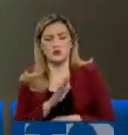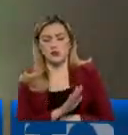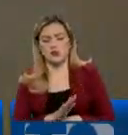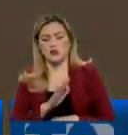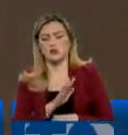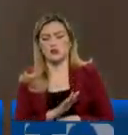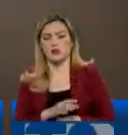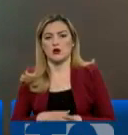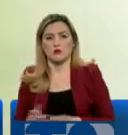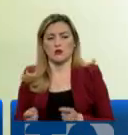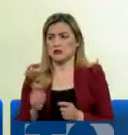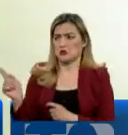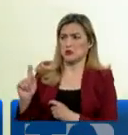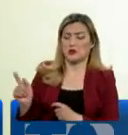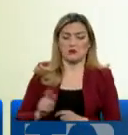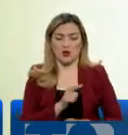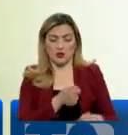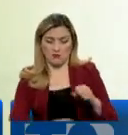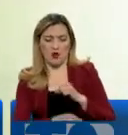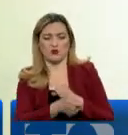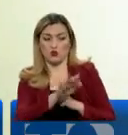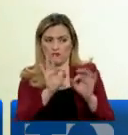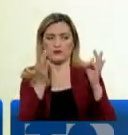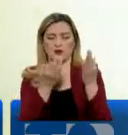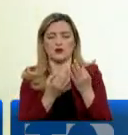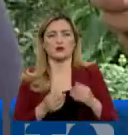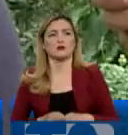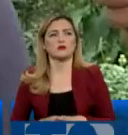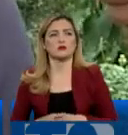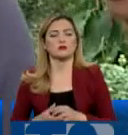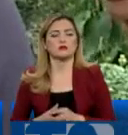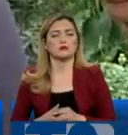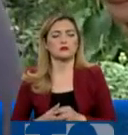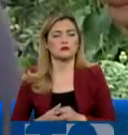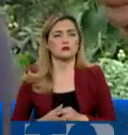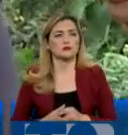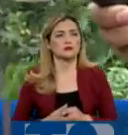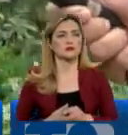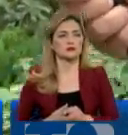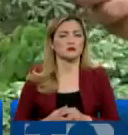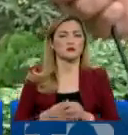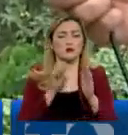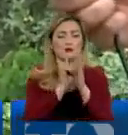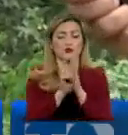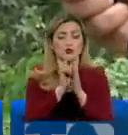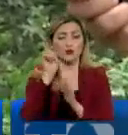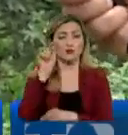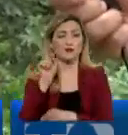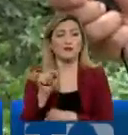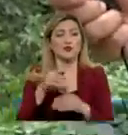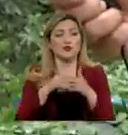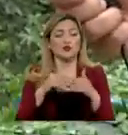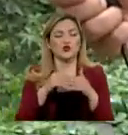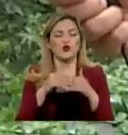amenazado por un grupo de delincuentes que lo amenazaba para que le entregue dinero. Y ahí me dijeron que deposite como $1,000 en Western